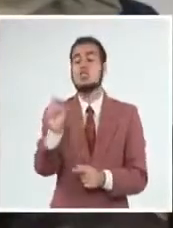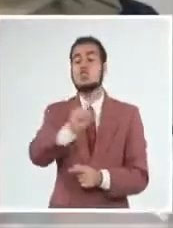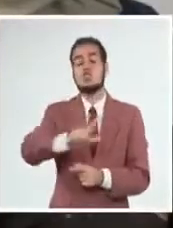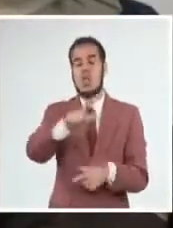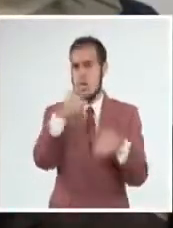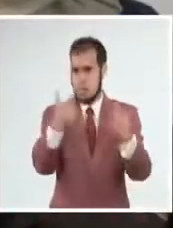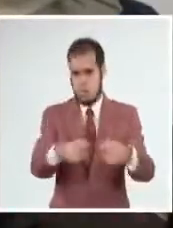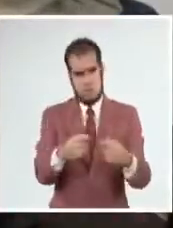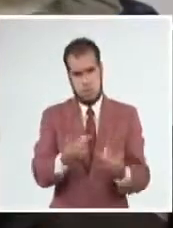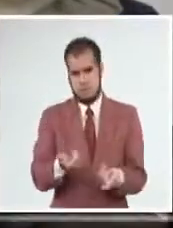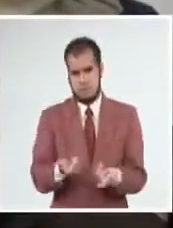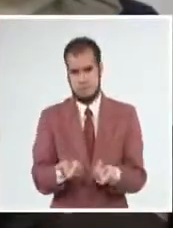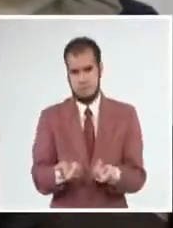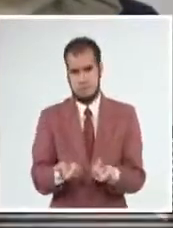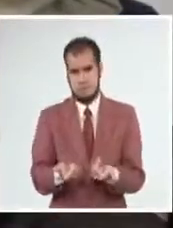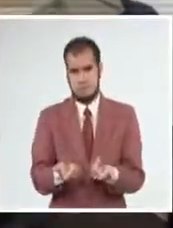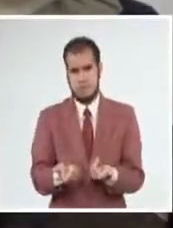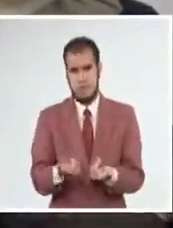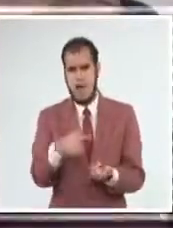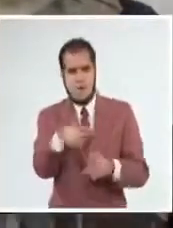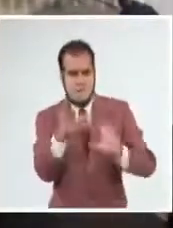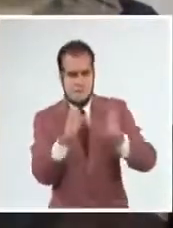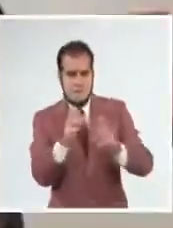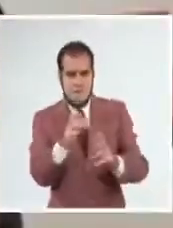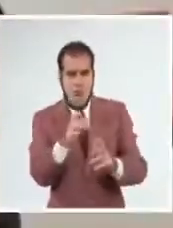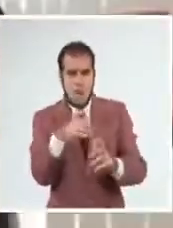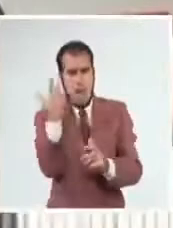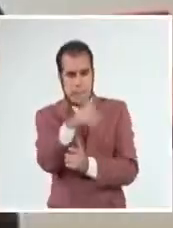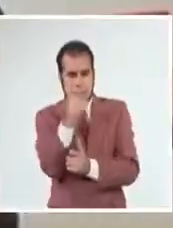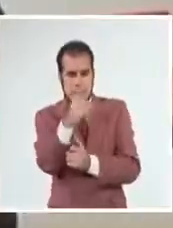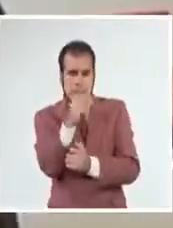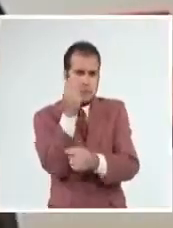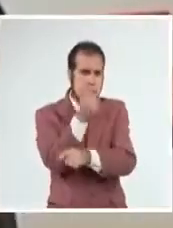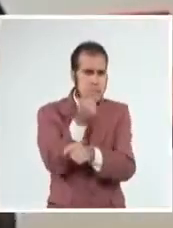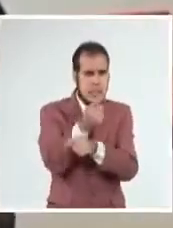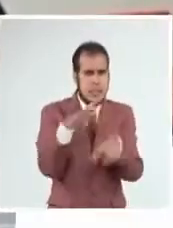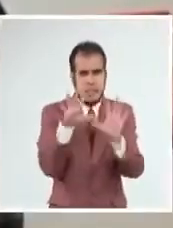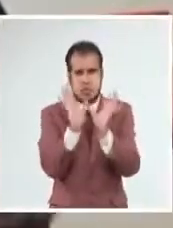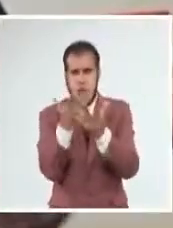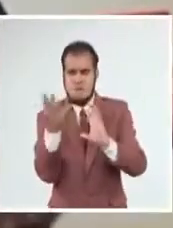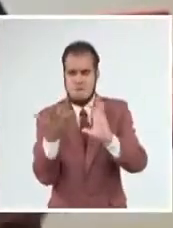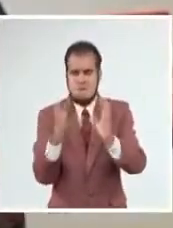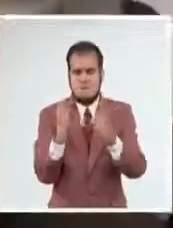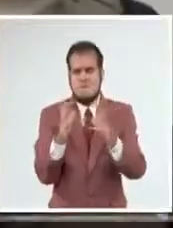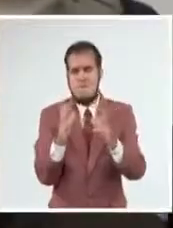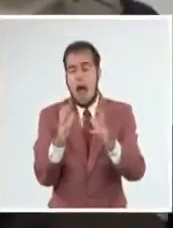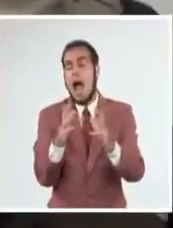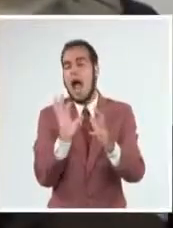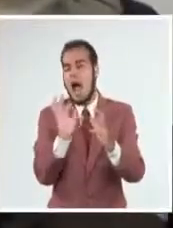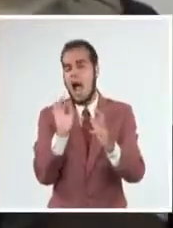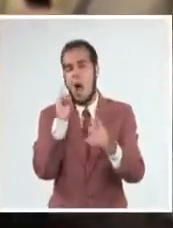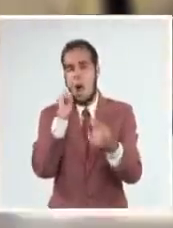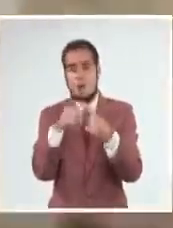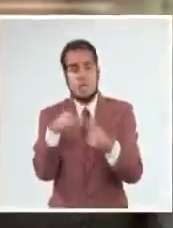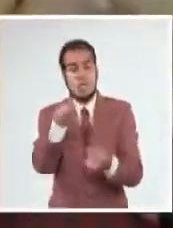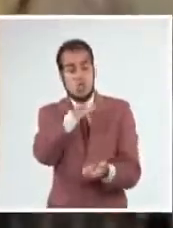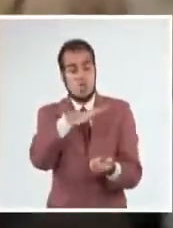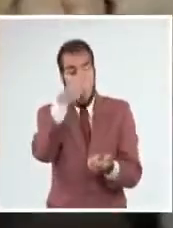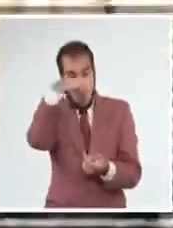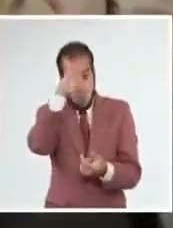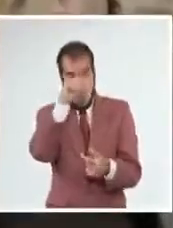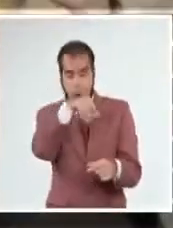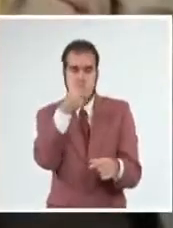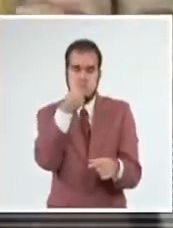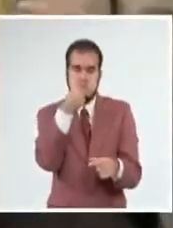un curso sobre entrenamiento de una vía que busca abrirle caminos a la sociedad cubana.